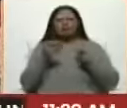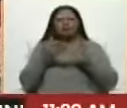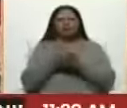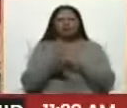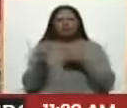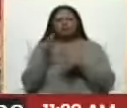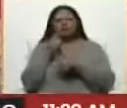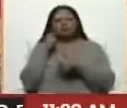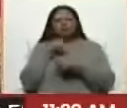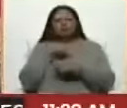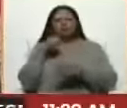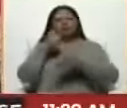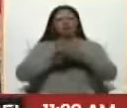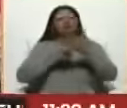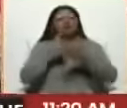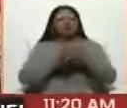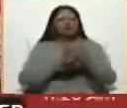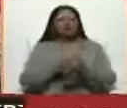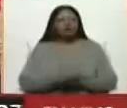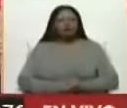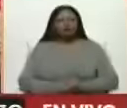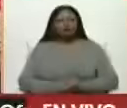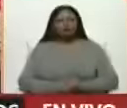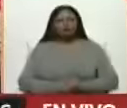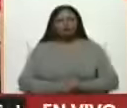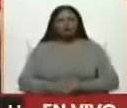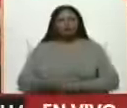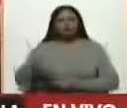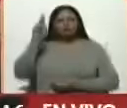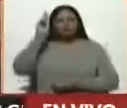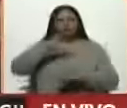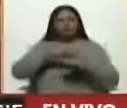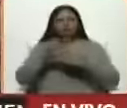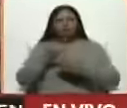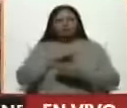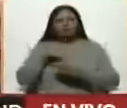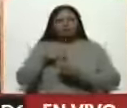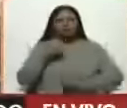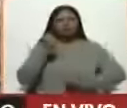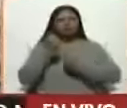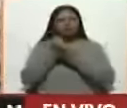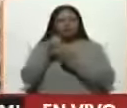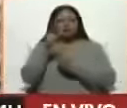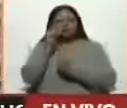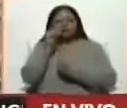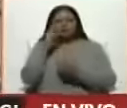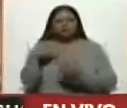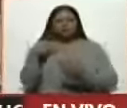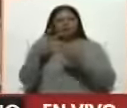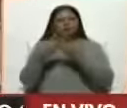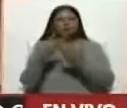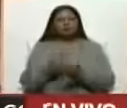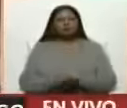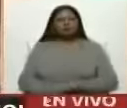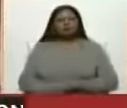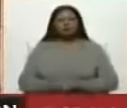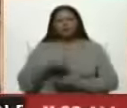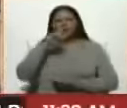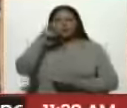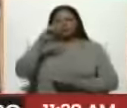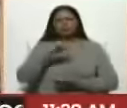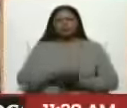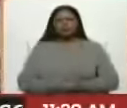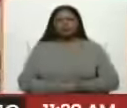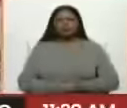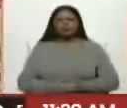las banderas de lucha, las razones, el por qué nosotros apoyamos a ese hombre valiente, Nicolás Maduro Moro,